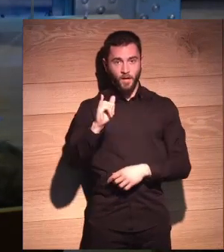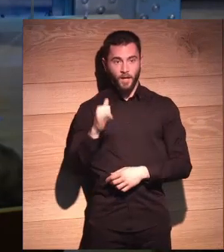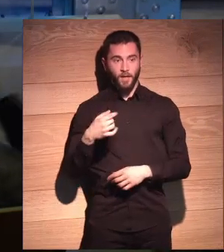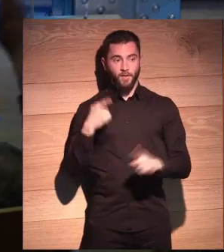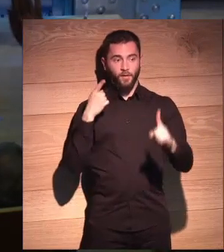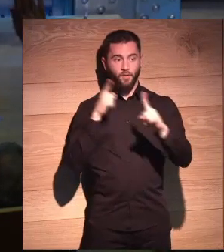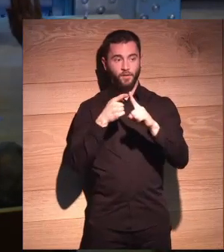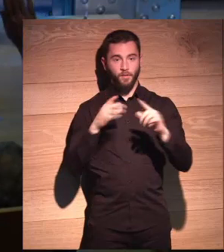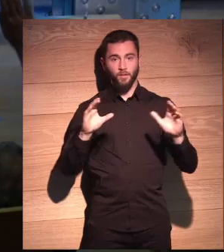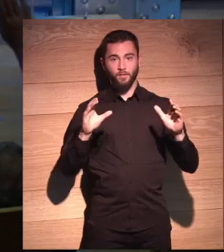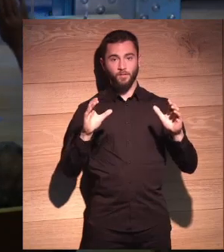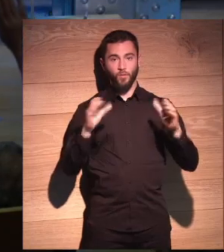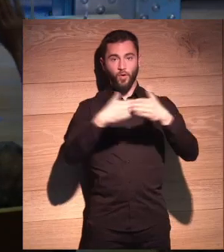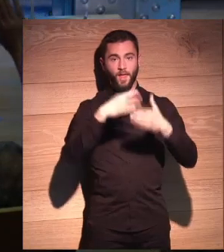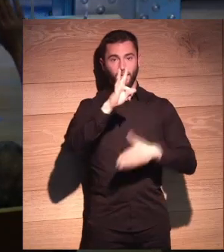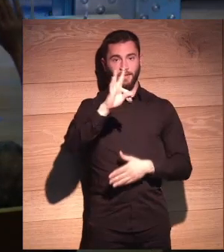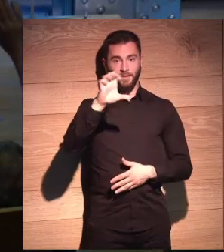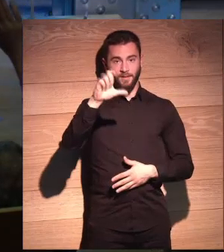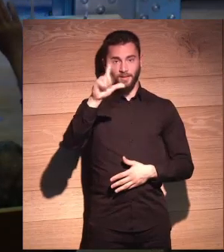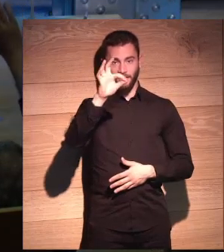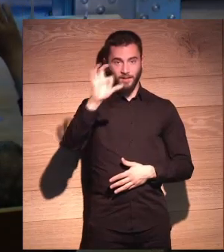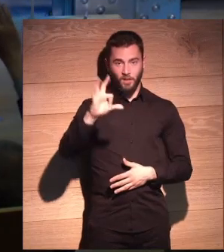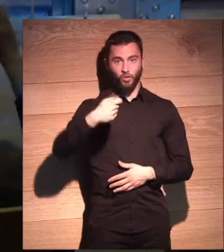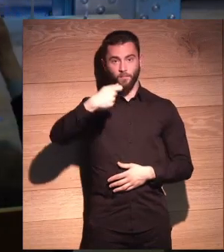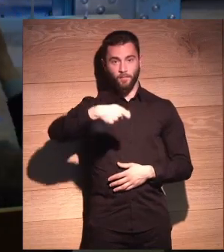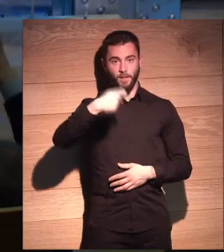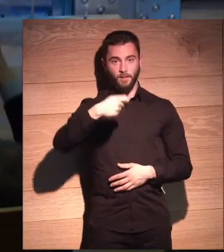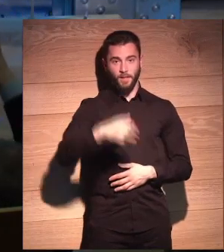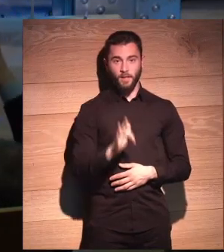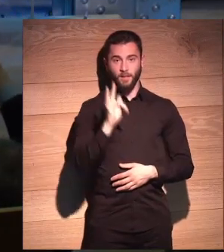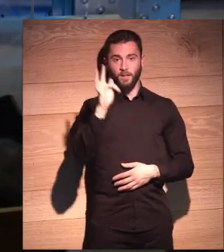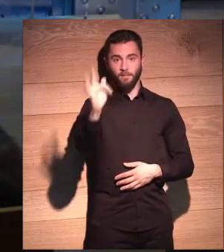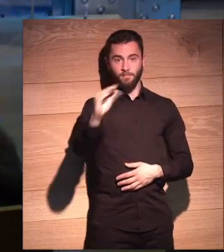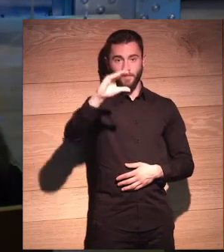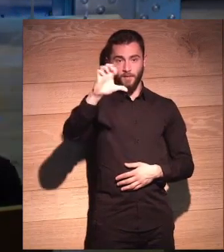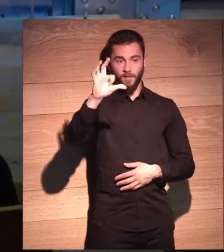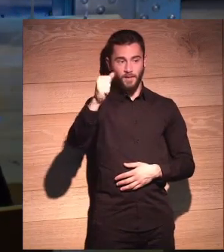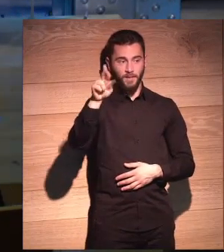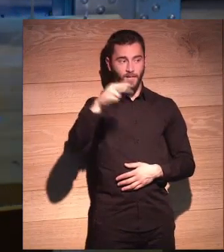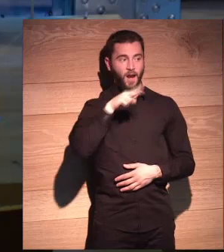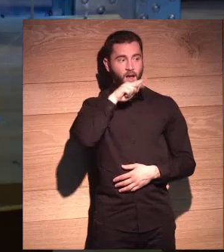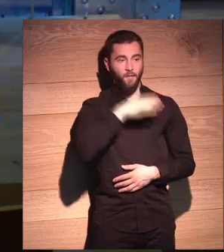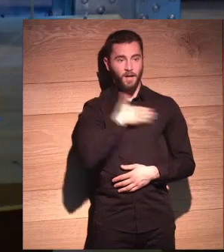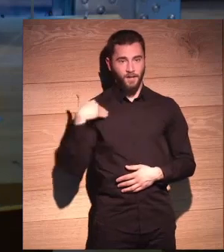la comunidad Telos. El presidente ha pedido la palabra. César.